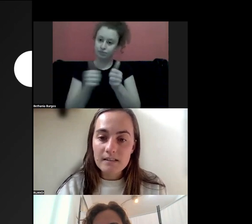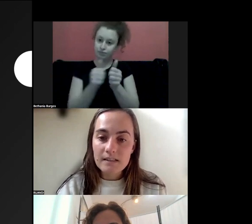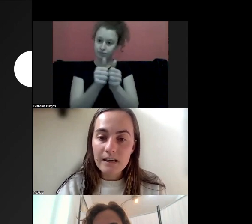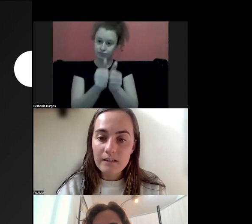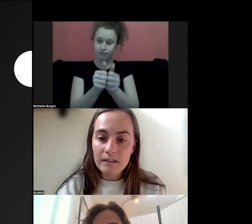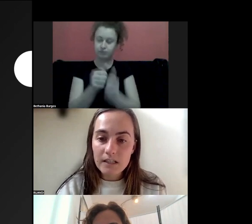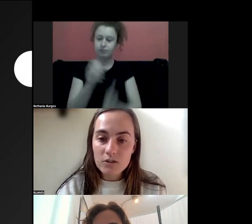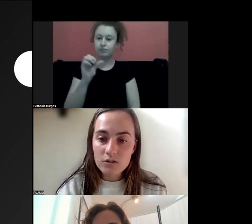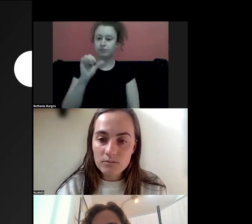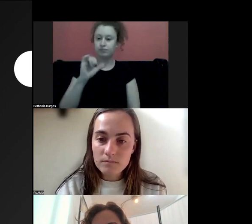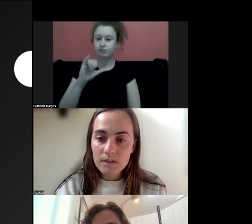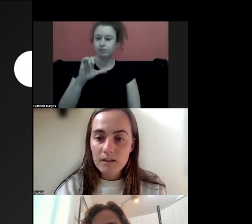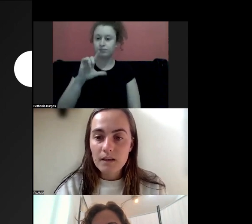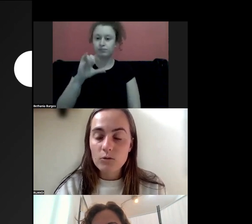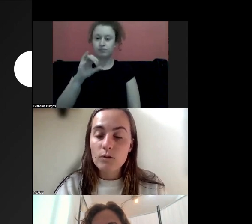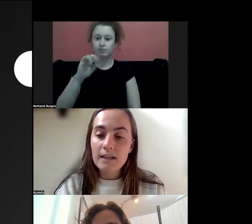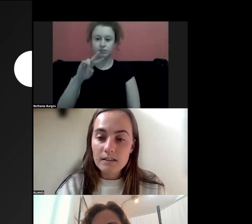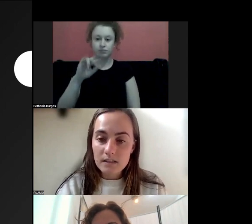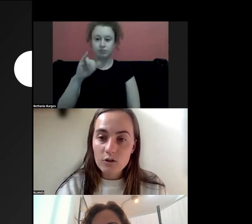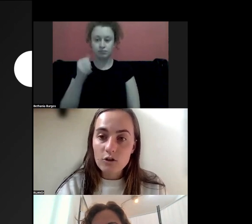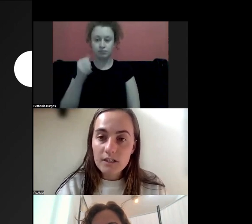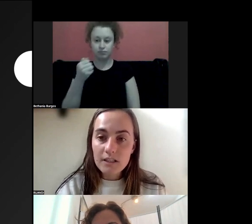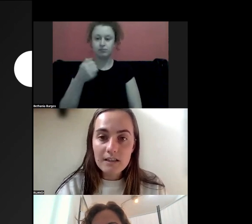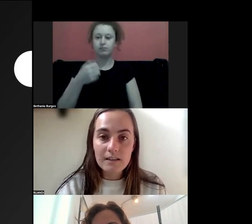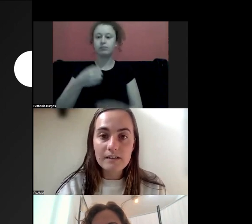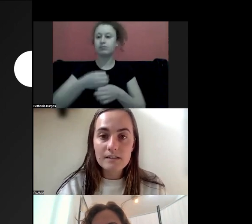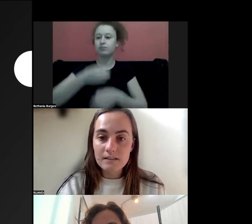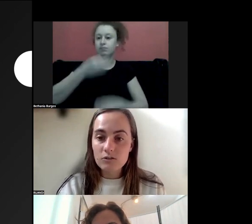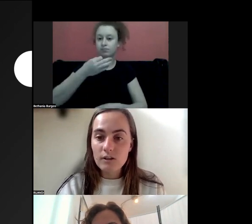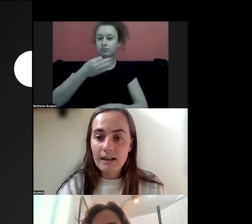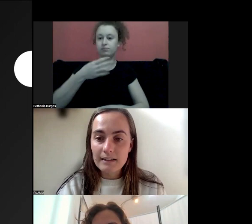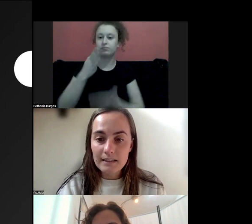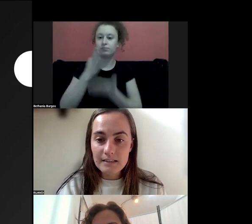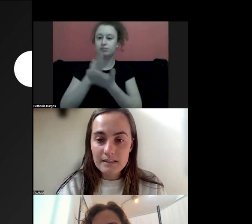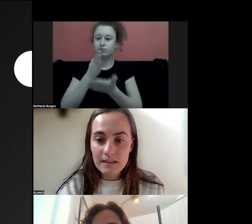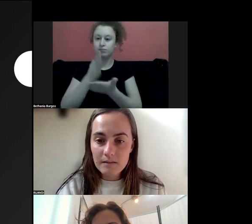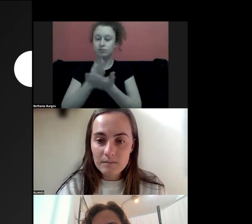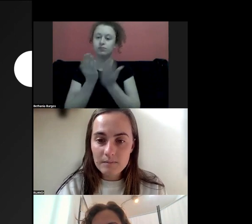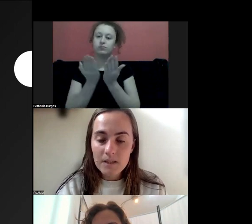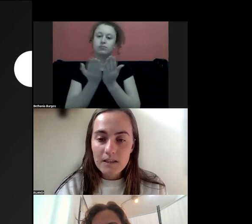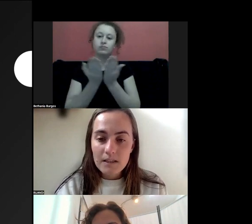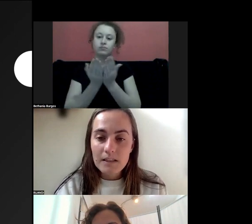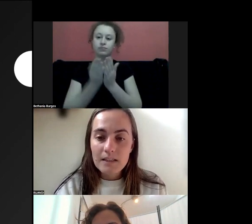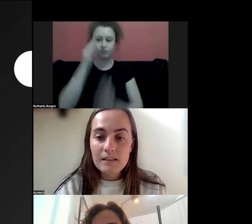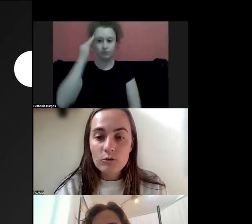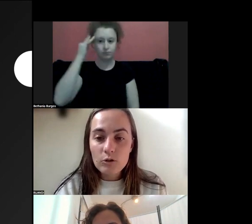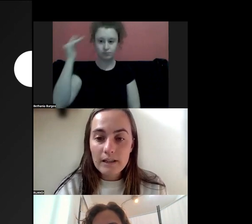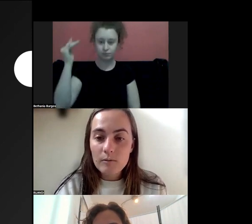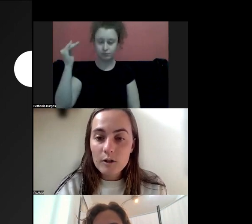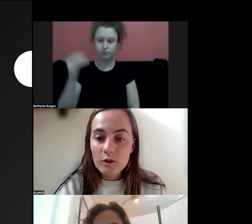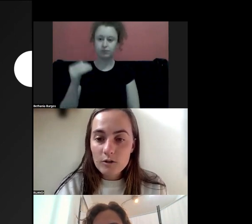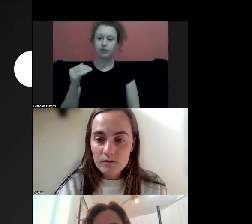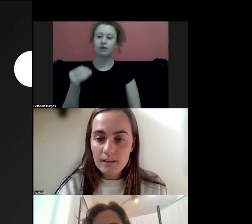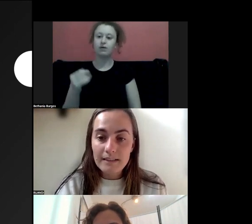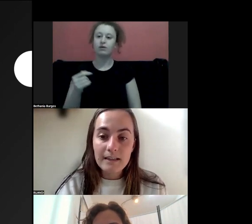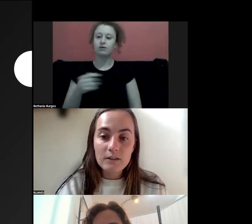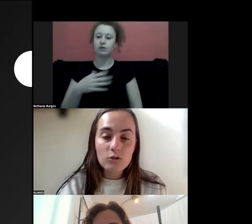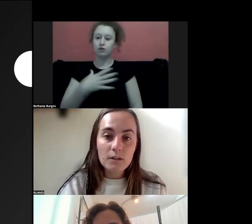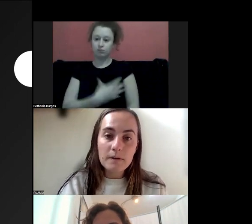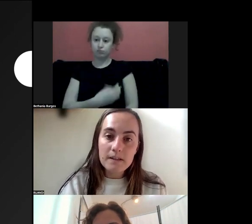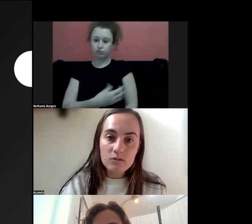es licenciada en Derecho, estudiante de Psicología y es asesora en lactancia y es autora del blog